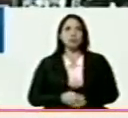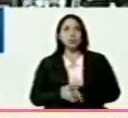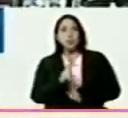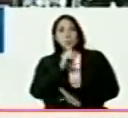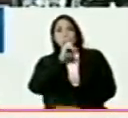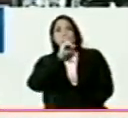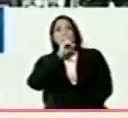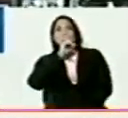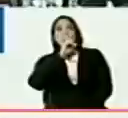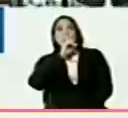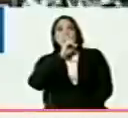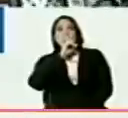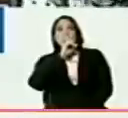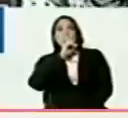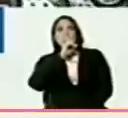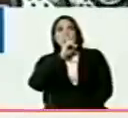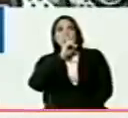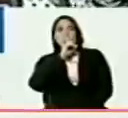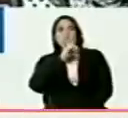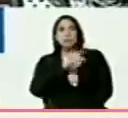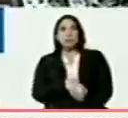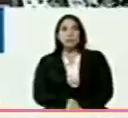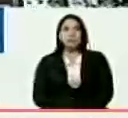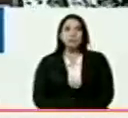silencio. En silencio.